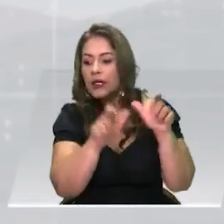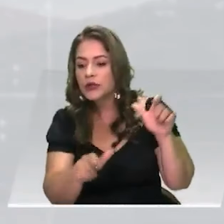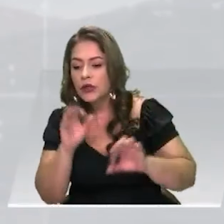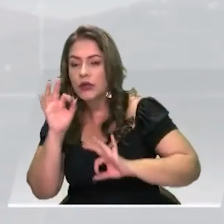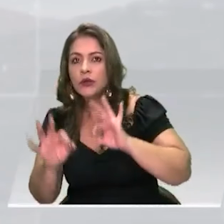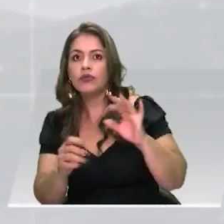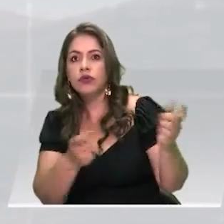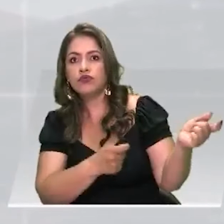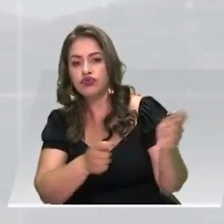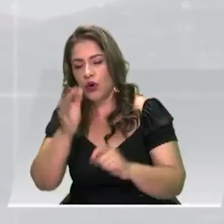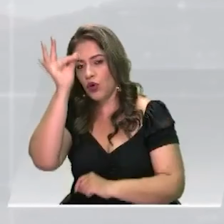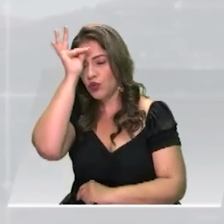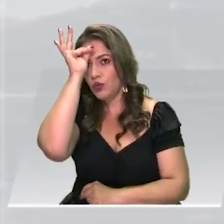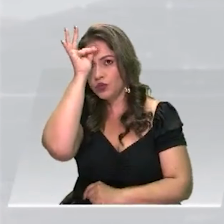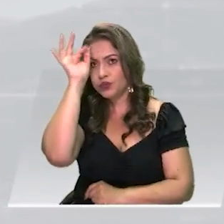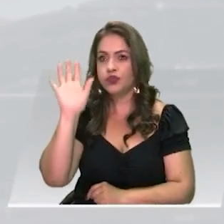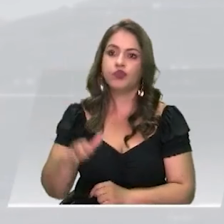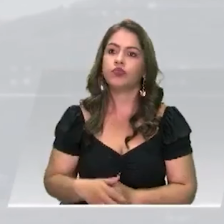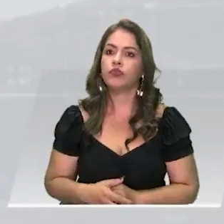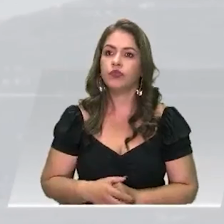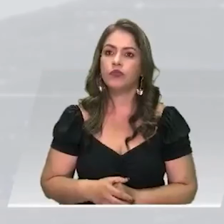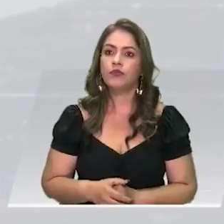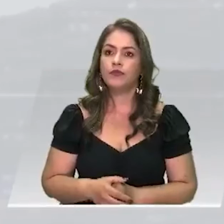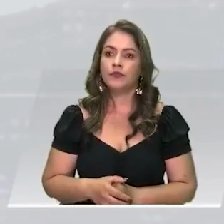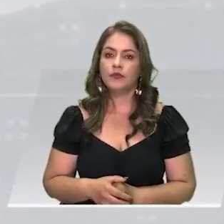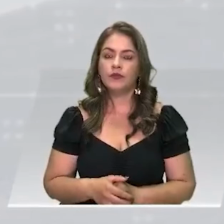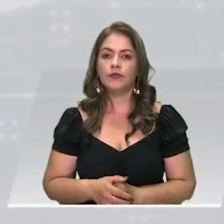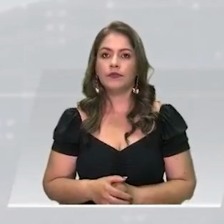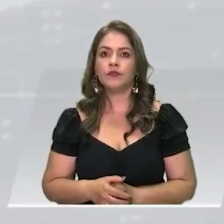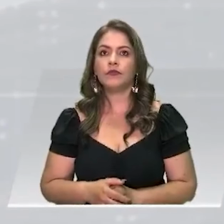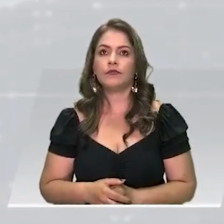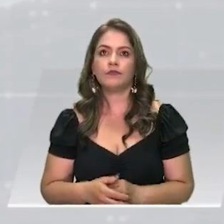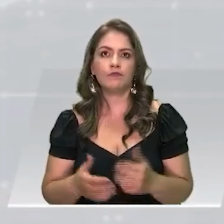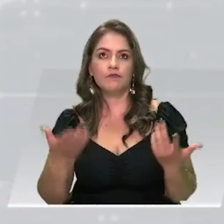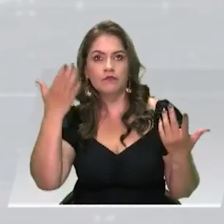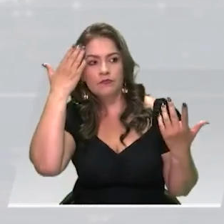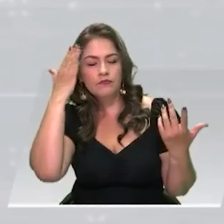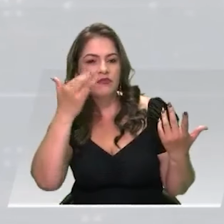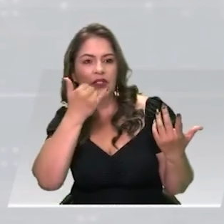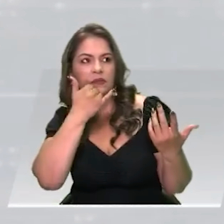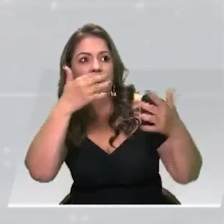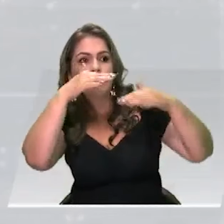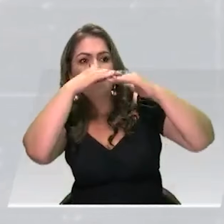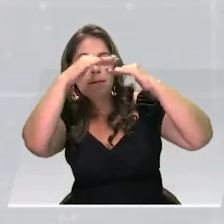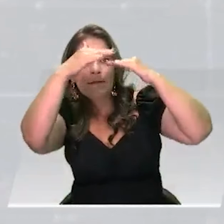trasladando a los afectados a los centros asistenciales. Aún se desconocen las causas del